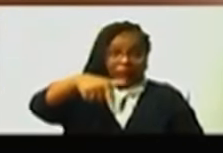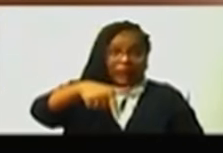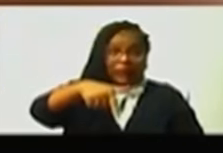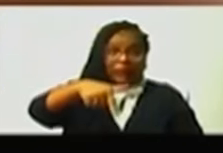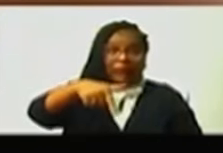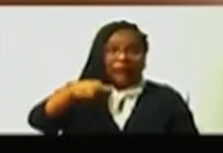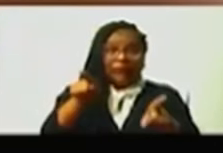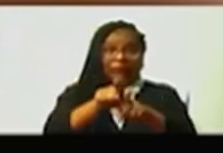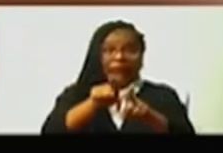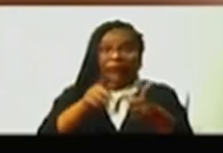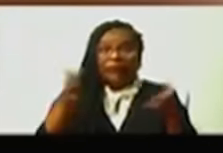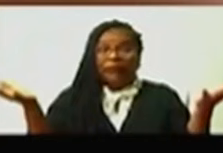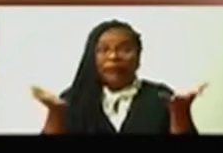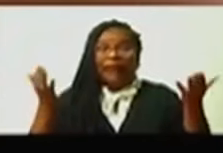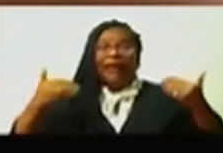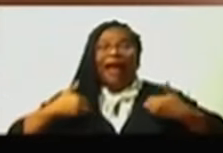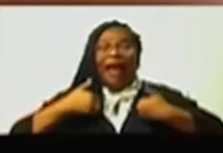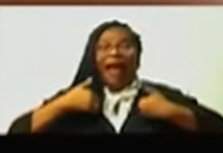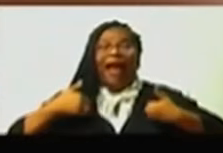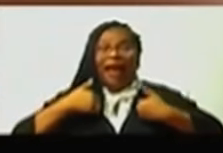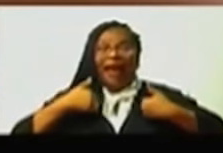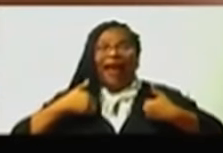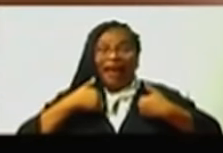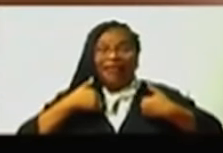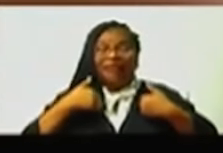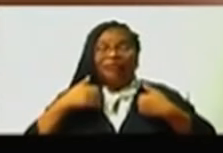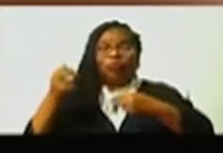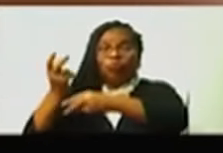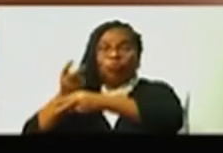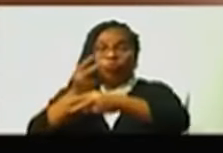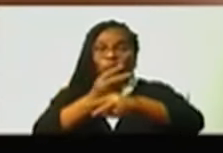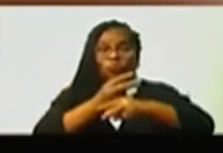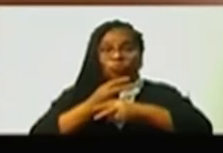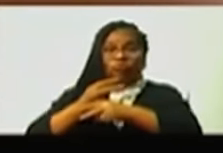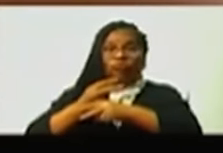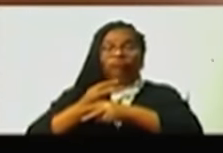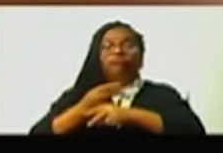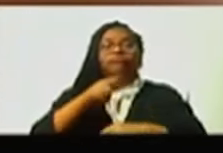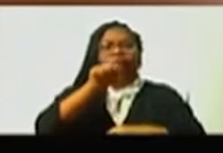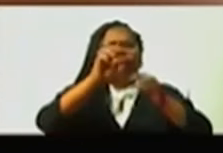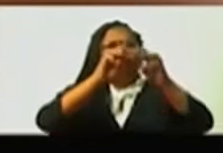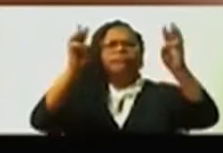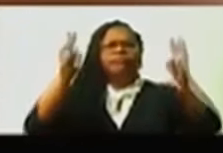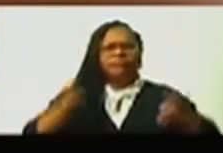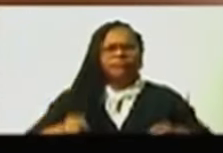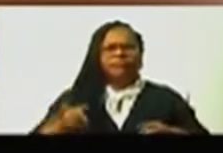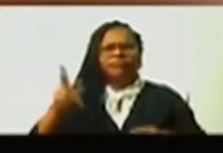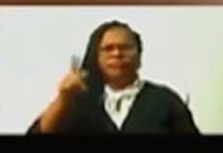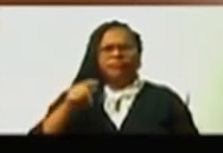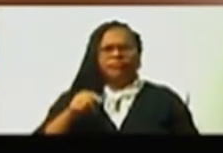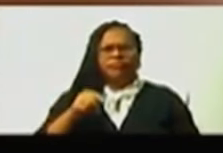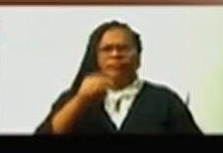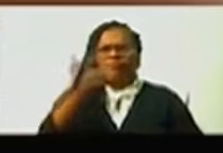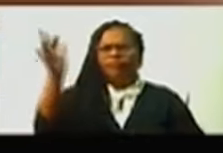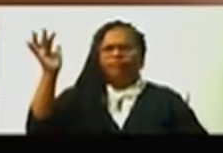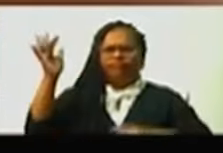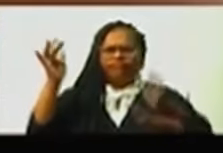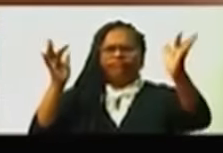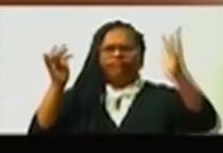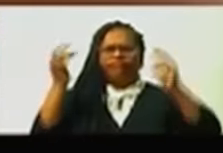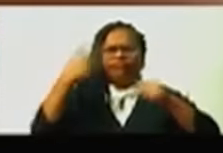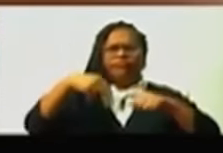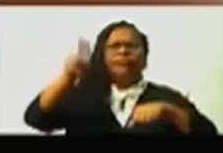El ministro de Medio Ambiente otorgó una licencia ambiental a